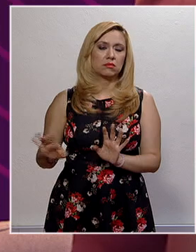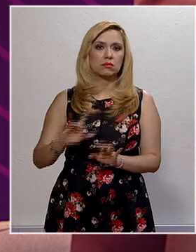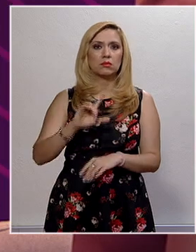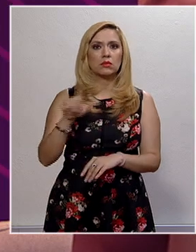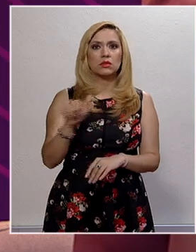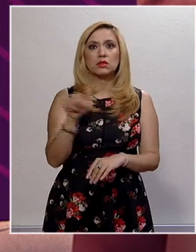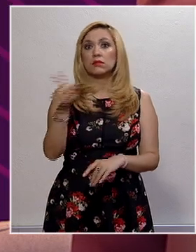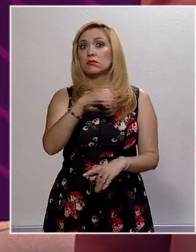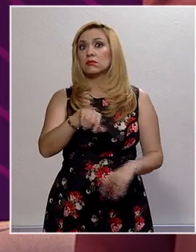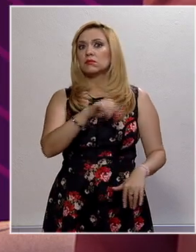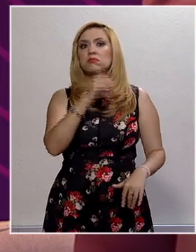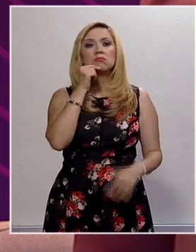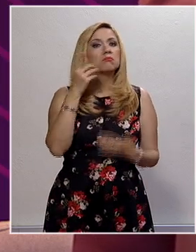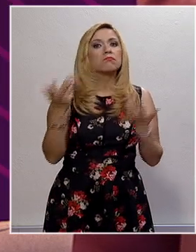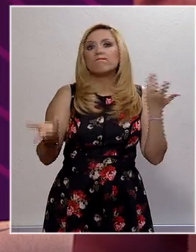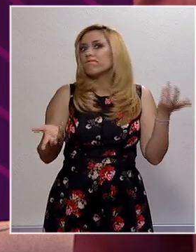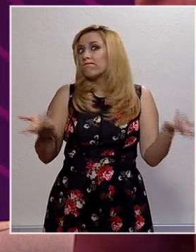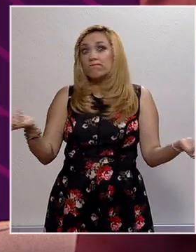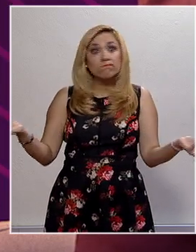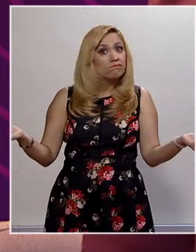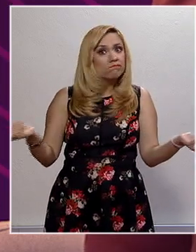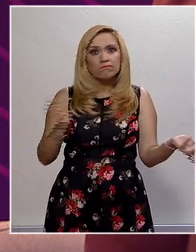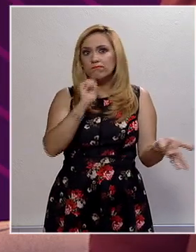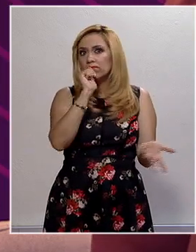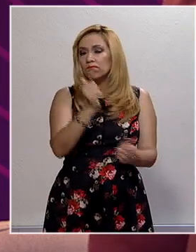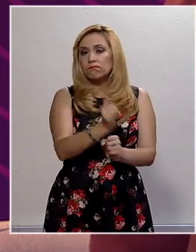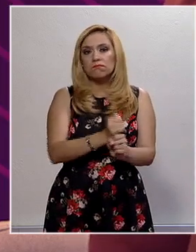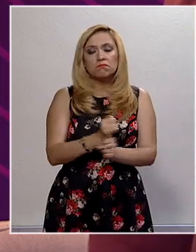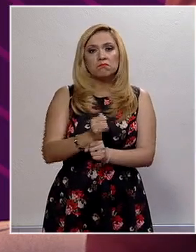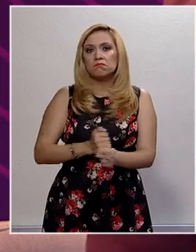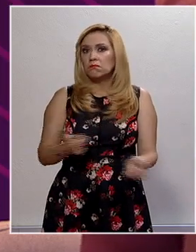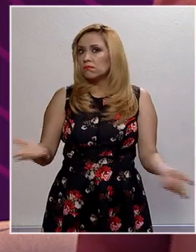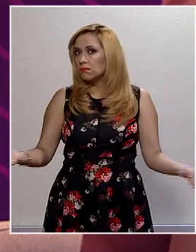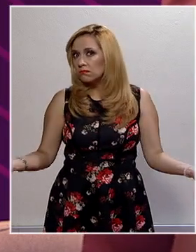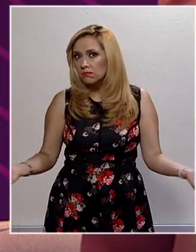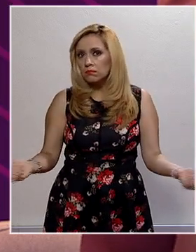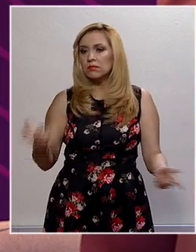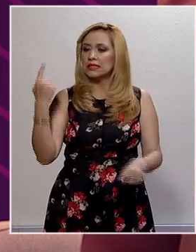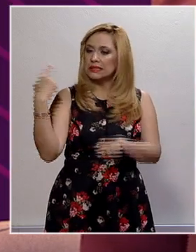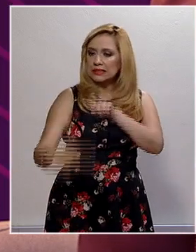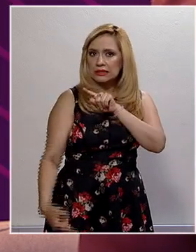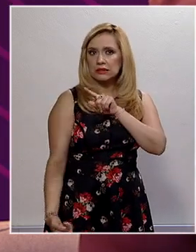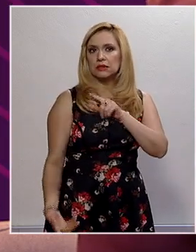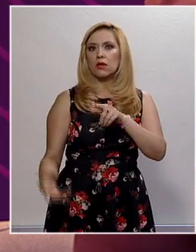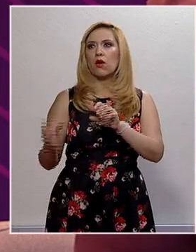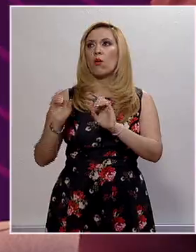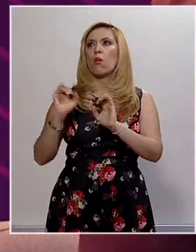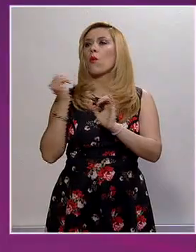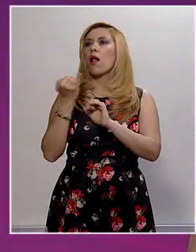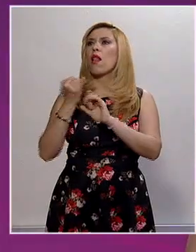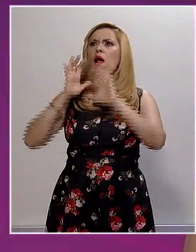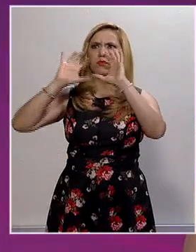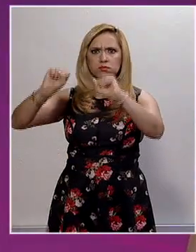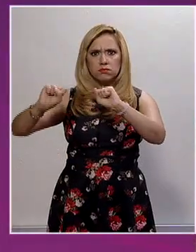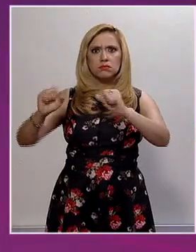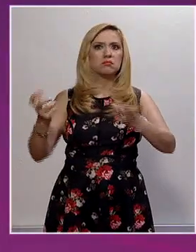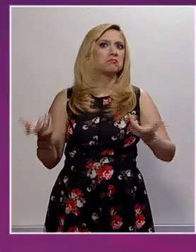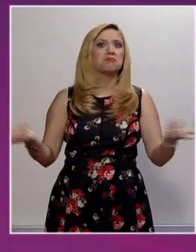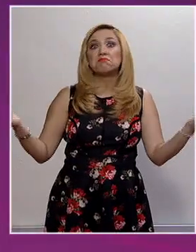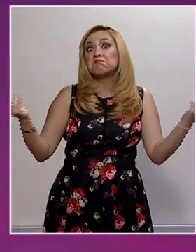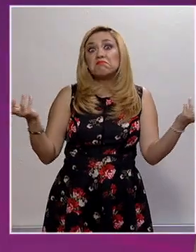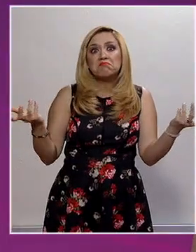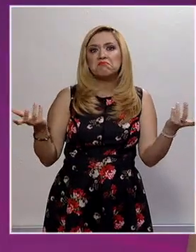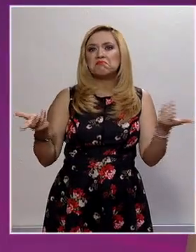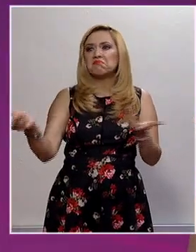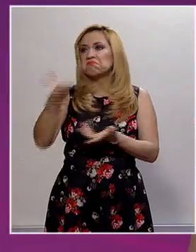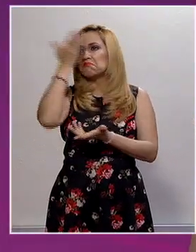que pues, las autoridades no tomaran las medidas que necesitaban tomar para prevenir la violencia, es decir, tener un marco jurídico adecuado,